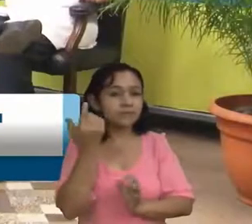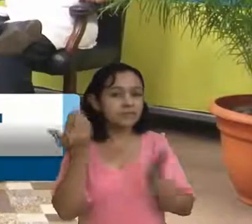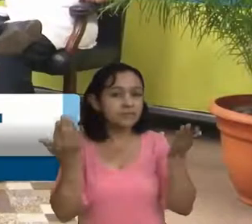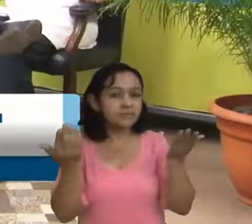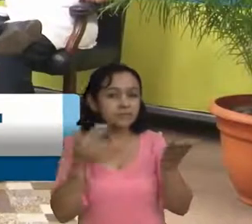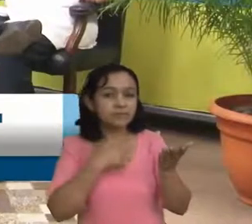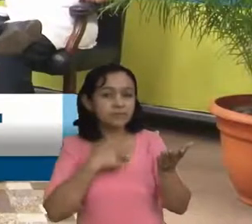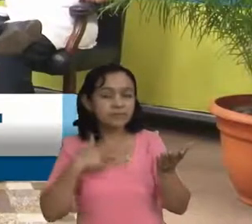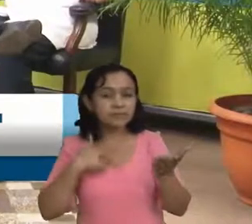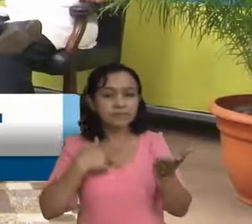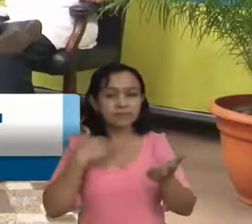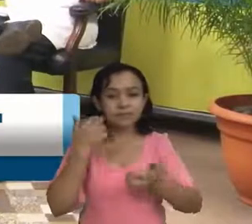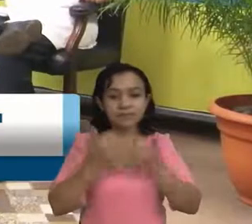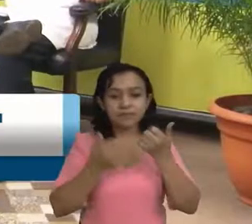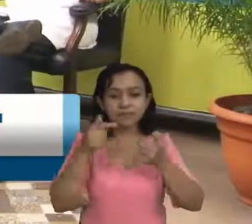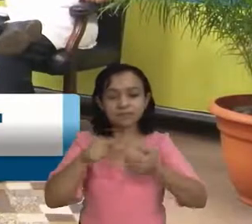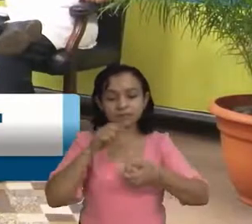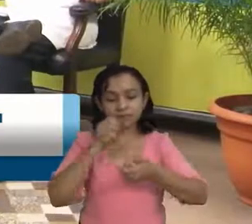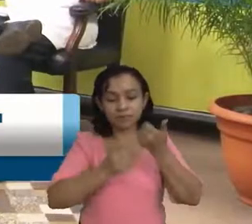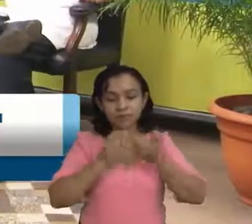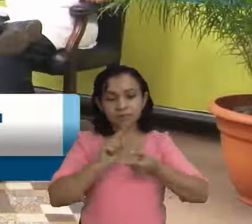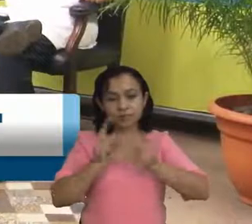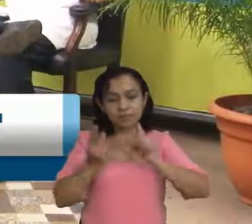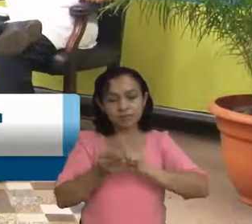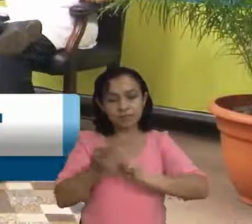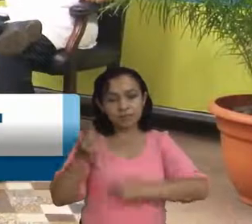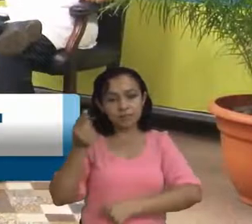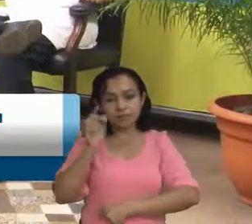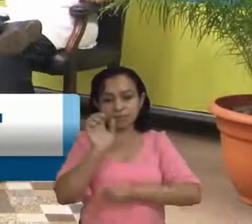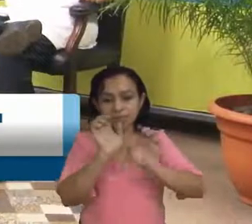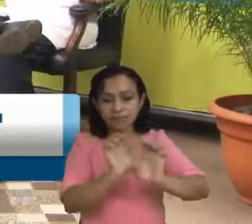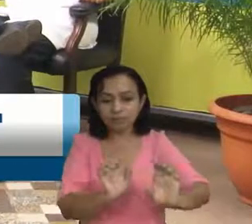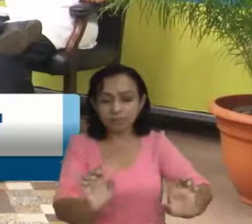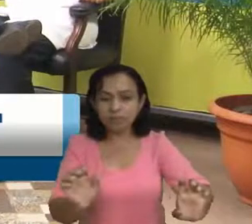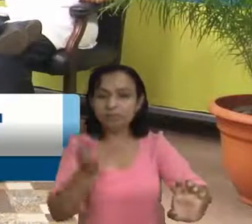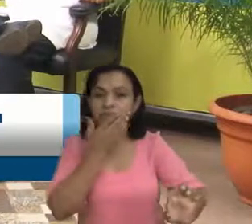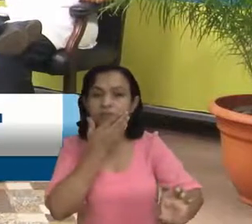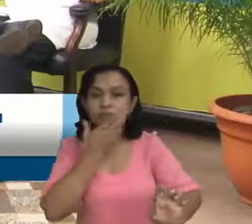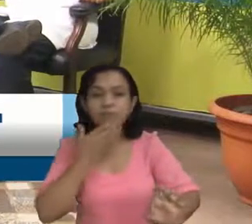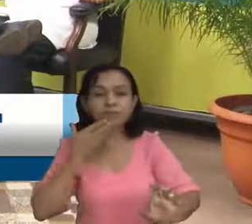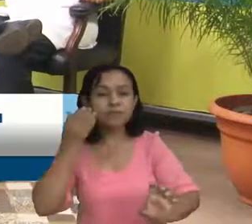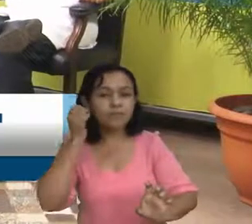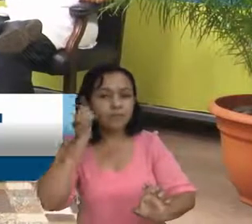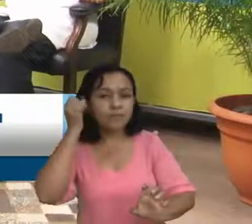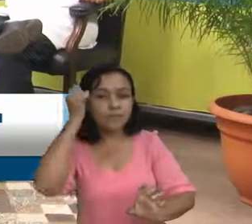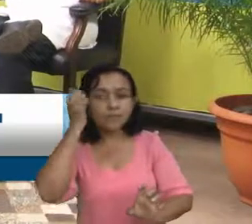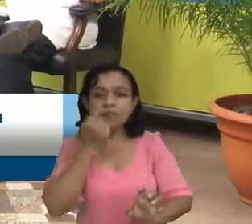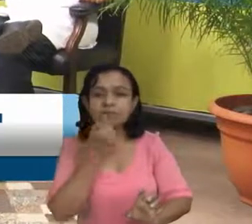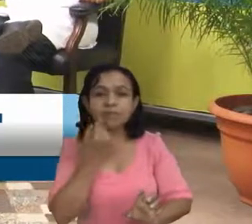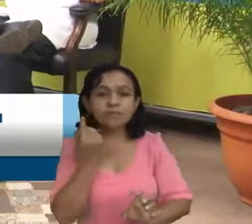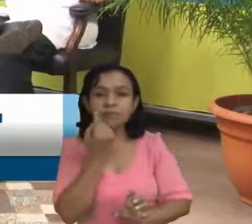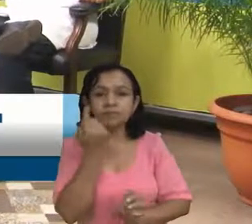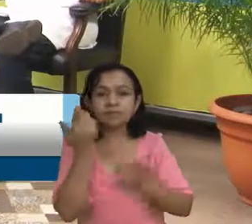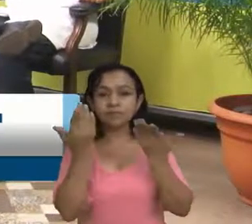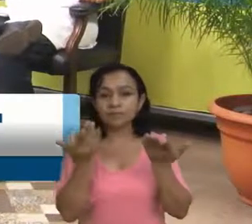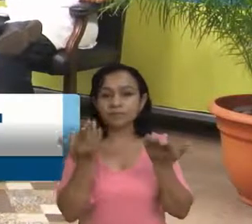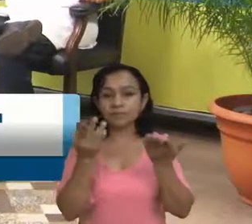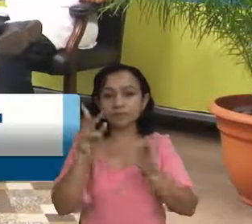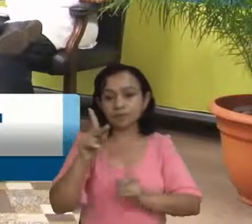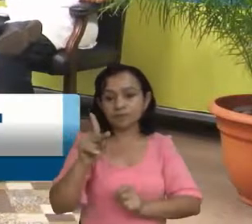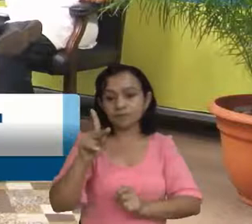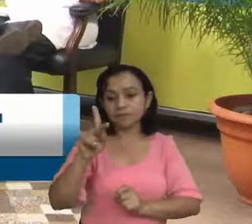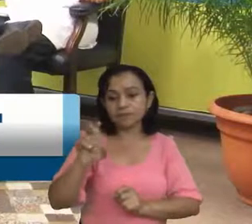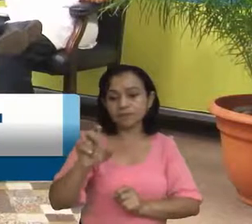les afecta este trastorno, doctor? ¿A los niños, a los jóvenes, a los adultos? Ok, las estrecheces de la pelvis renal,